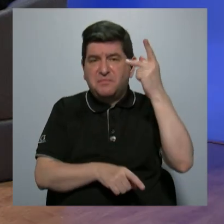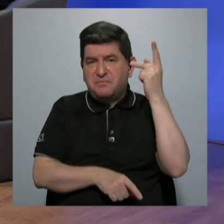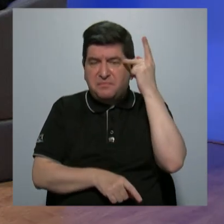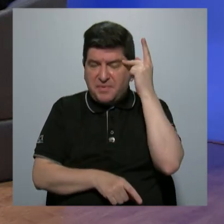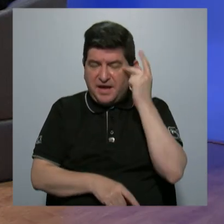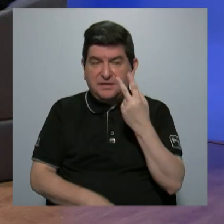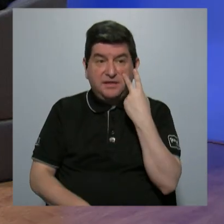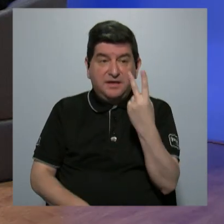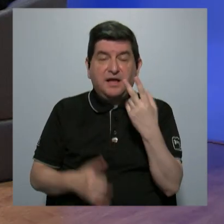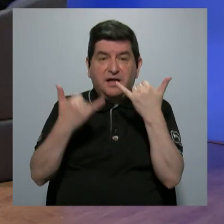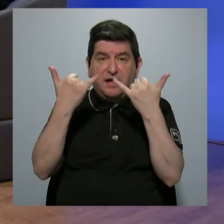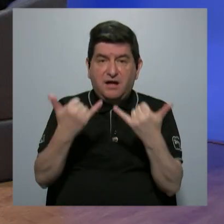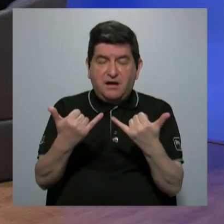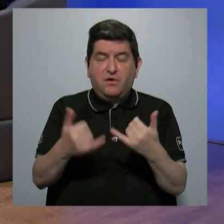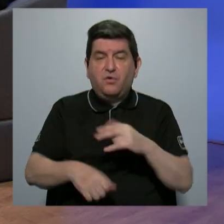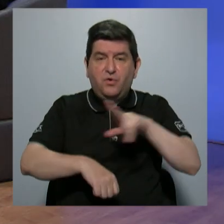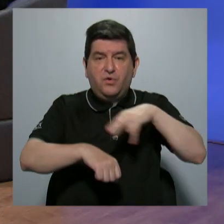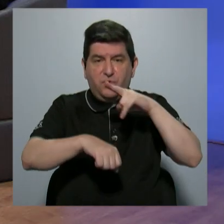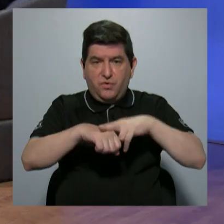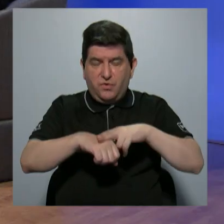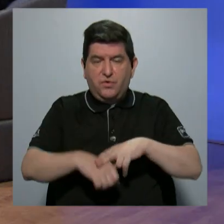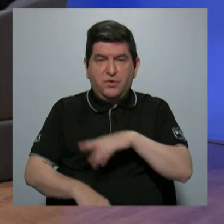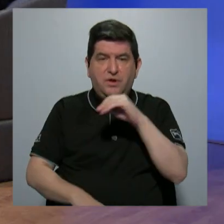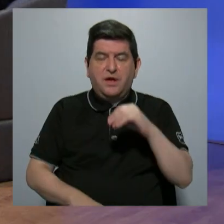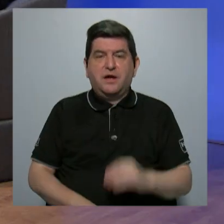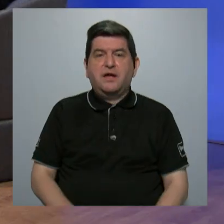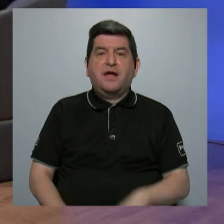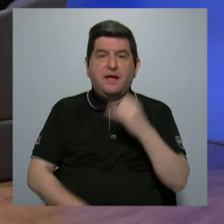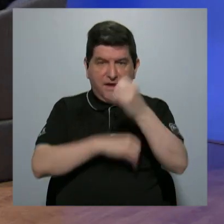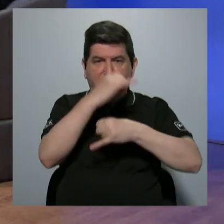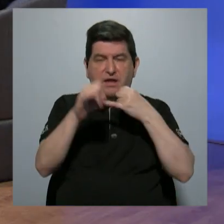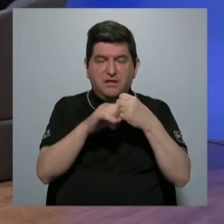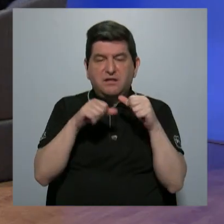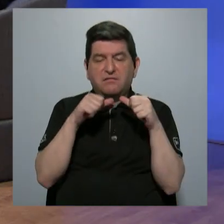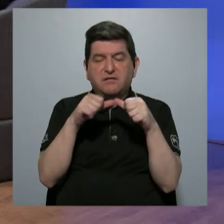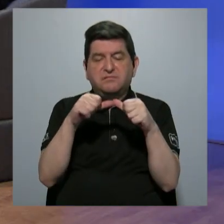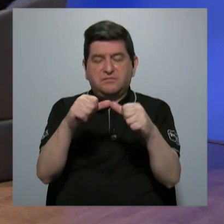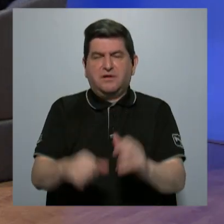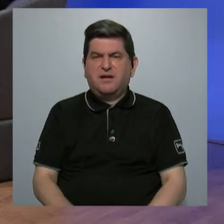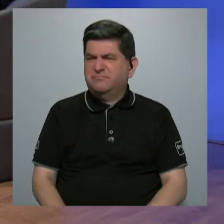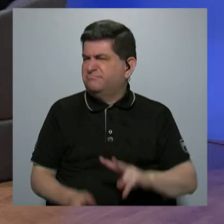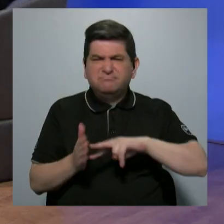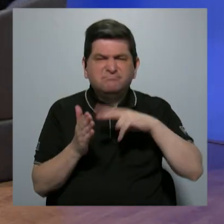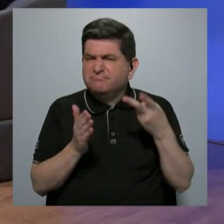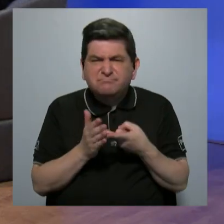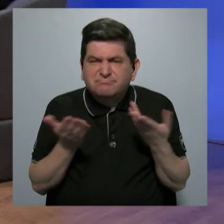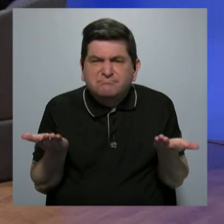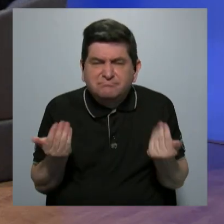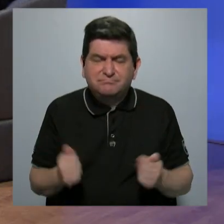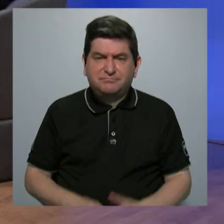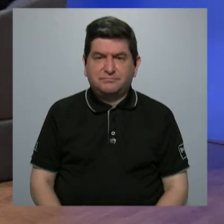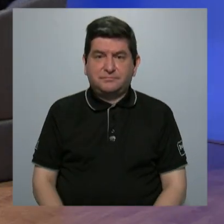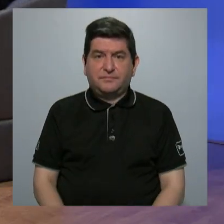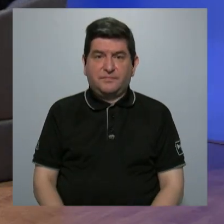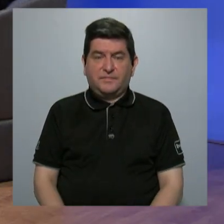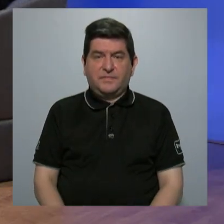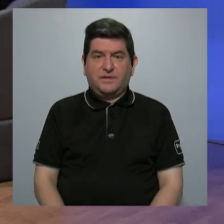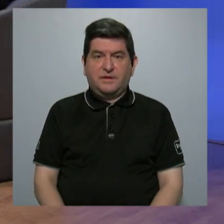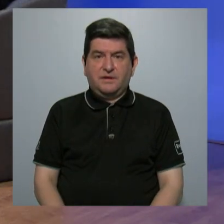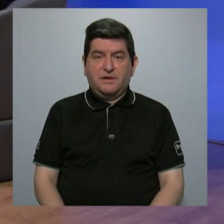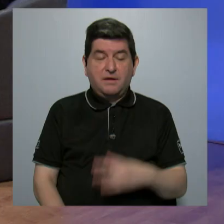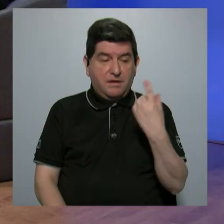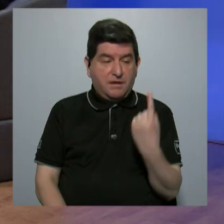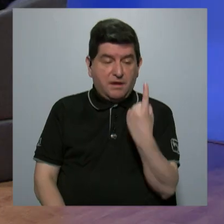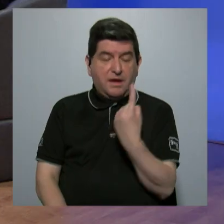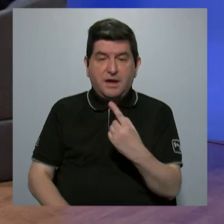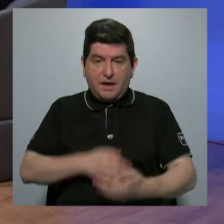que estamos viendo a nivel nacional y a nivel internacional. Lo que quiero decir con esto es que tenemos en cada